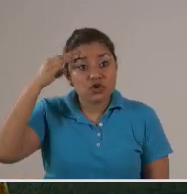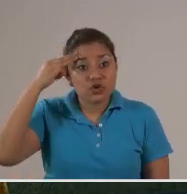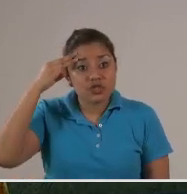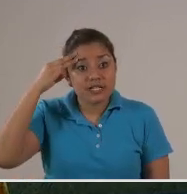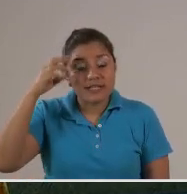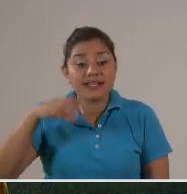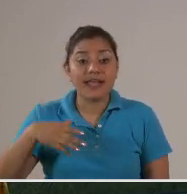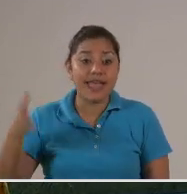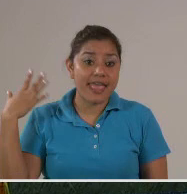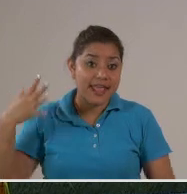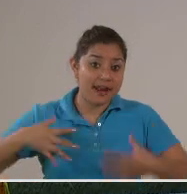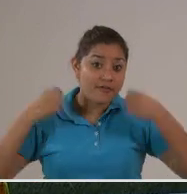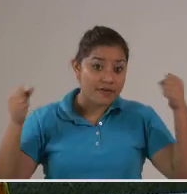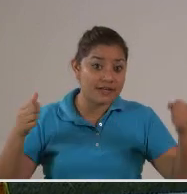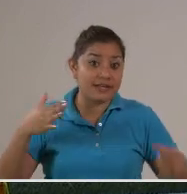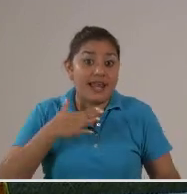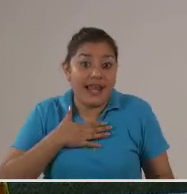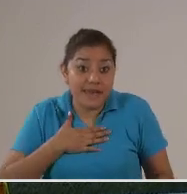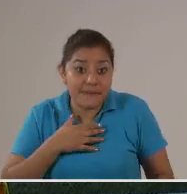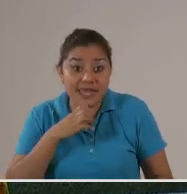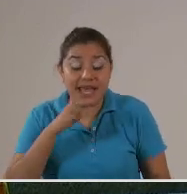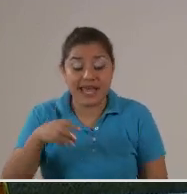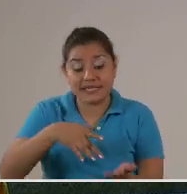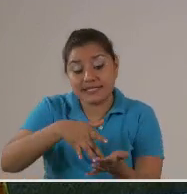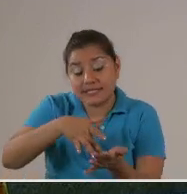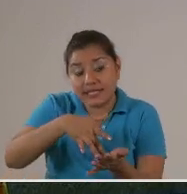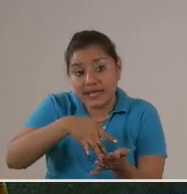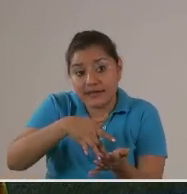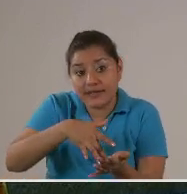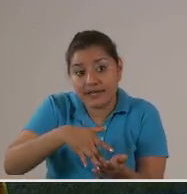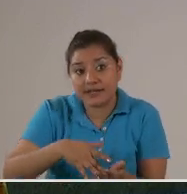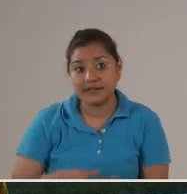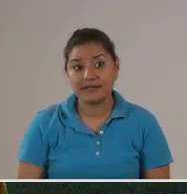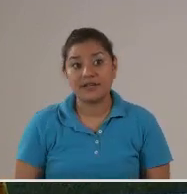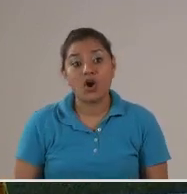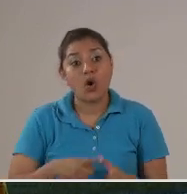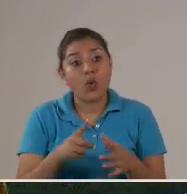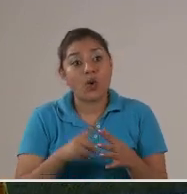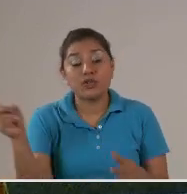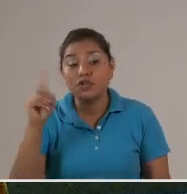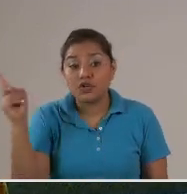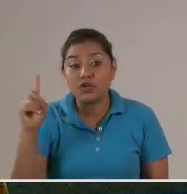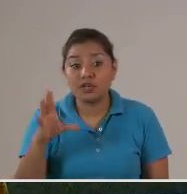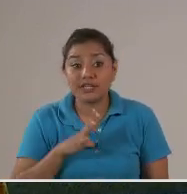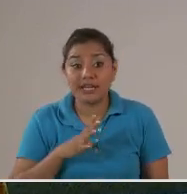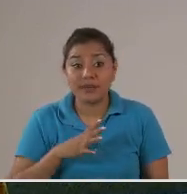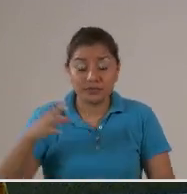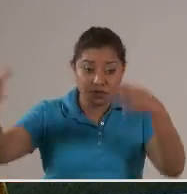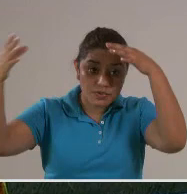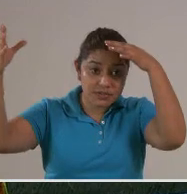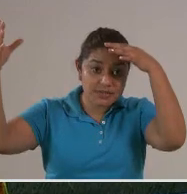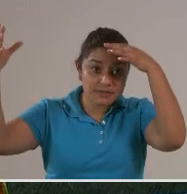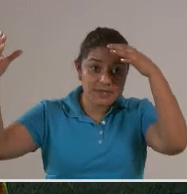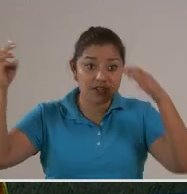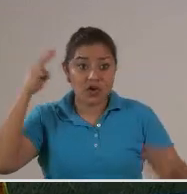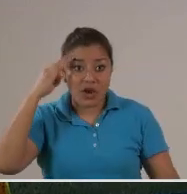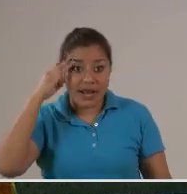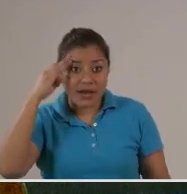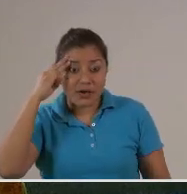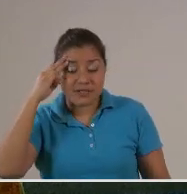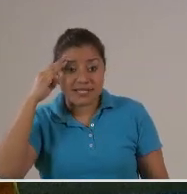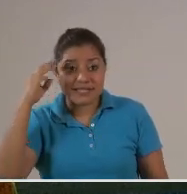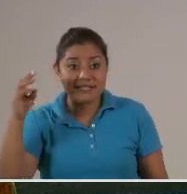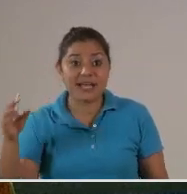era fuerte pero la mí era débil la conciencia es débil cuando uno no tiene conocimiento pero cuando tiene ep hipnosis entonces la